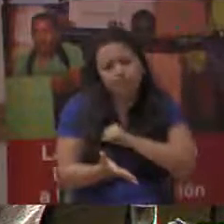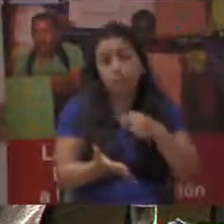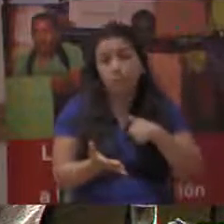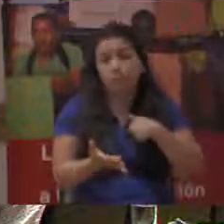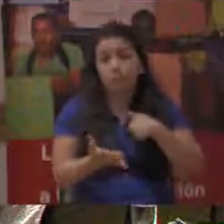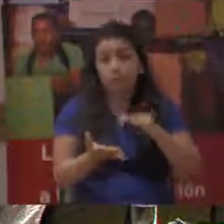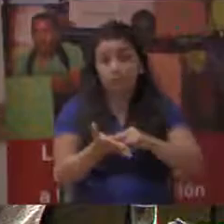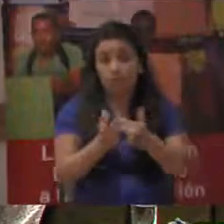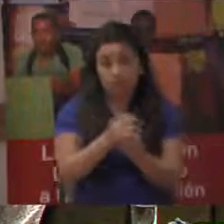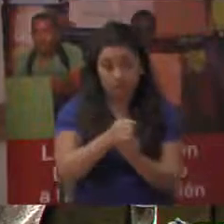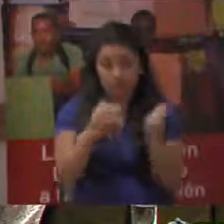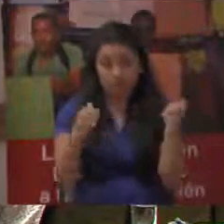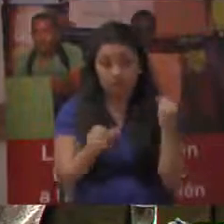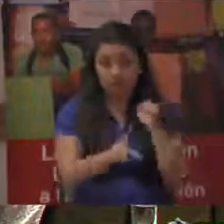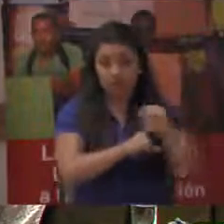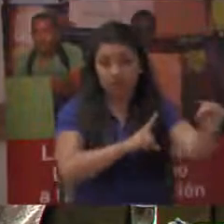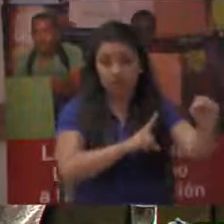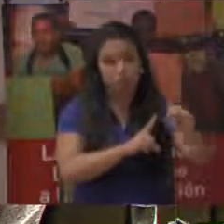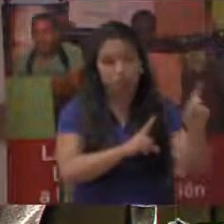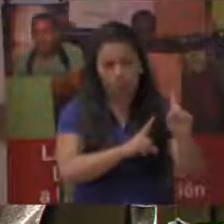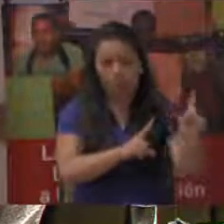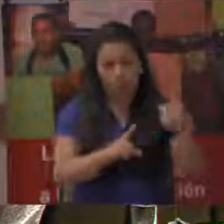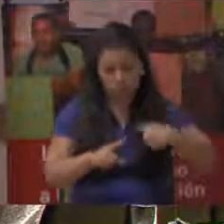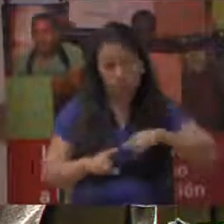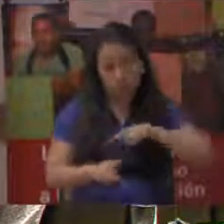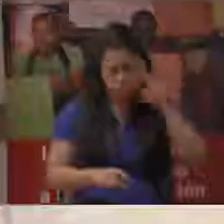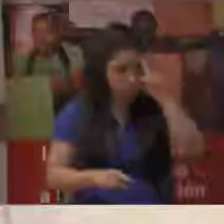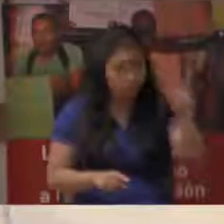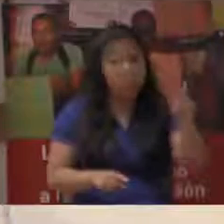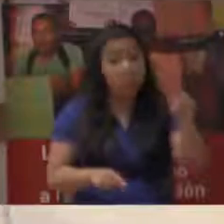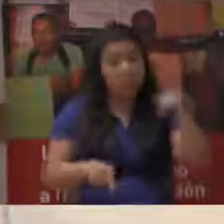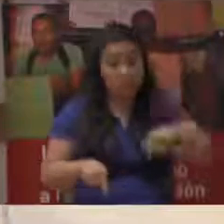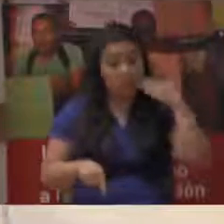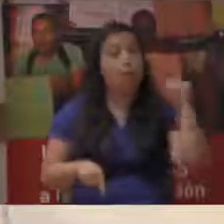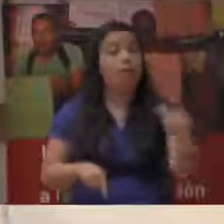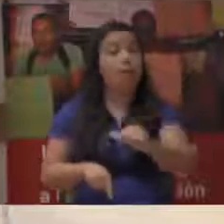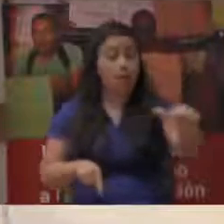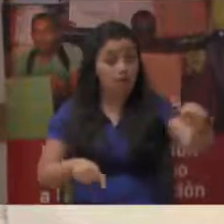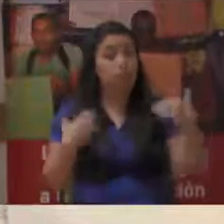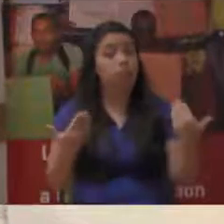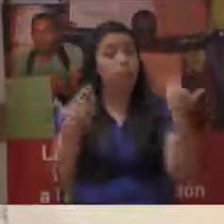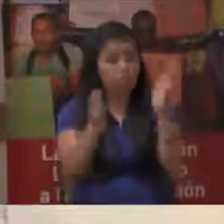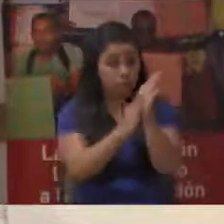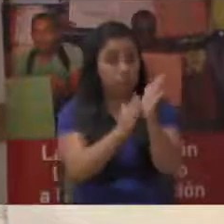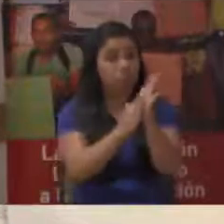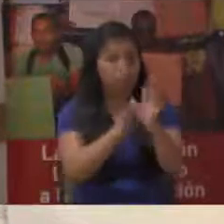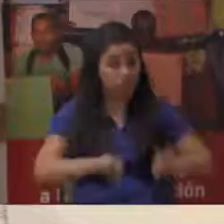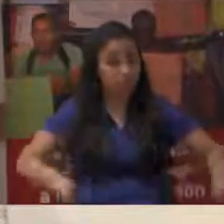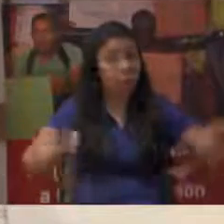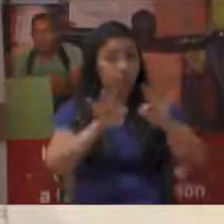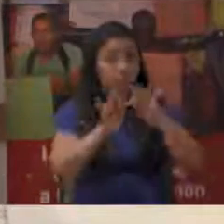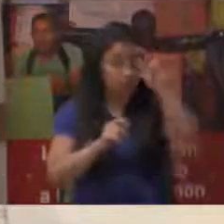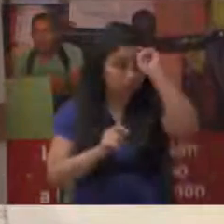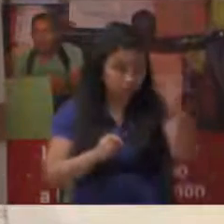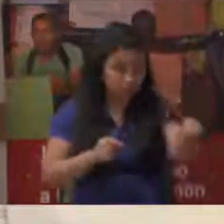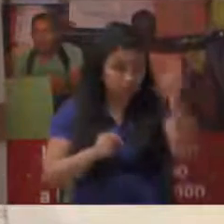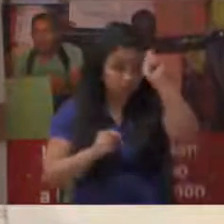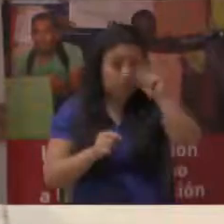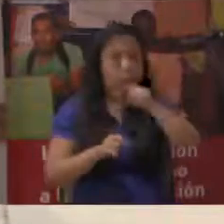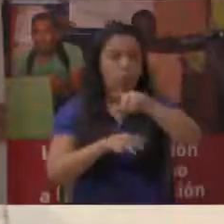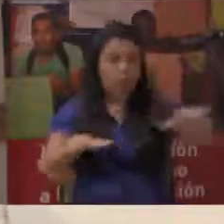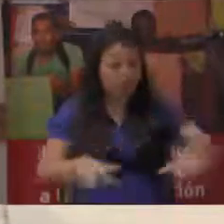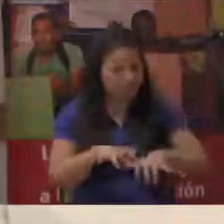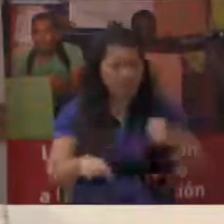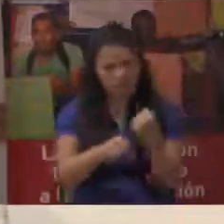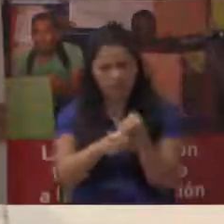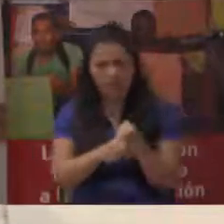una exclusión ni de la dirección ni de la agencia. Acá las mujeres son valoradas y sabemos de todo el